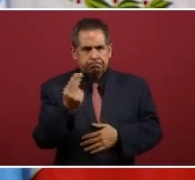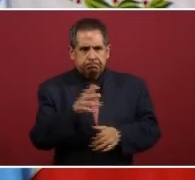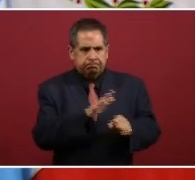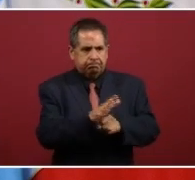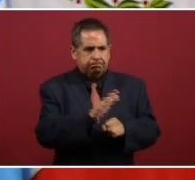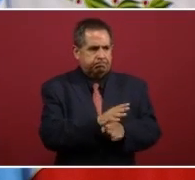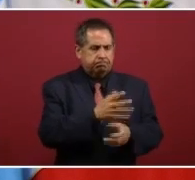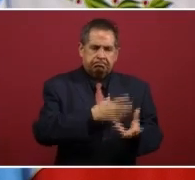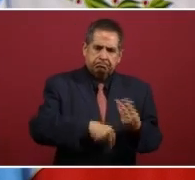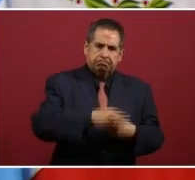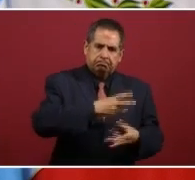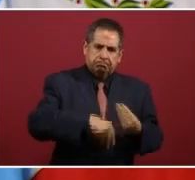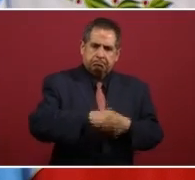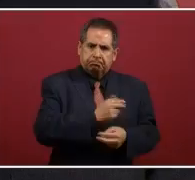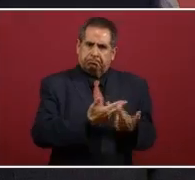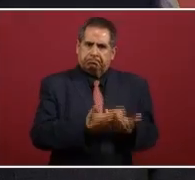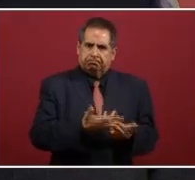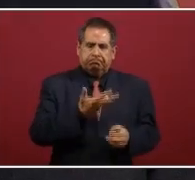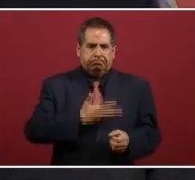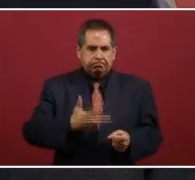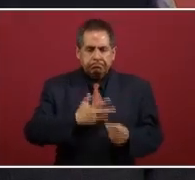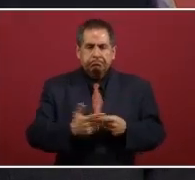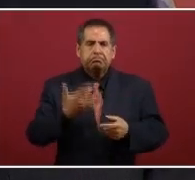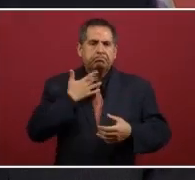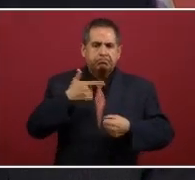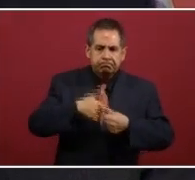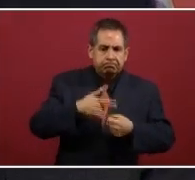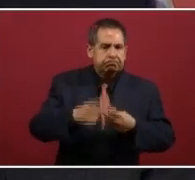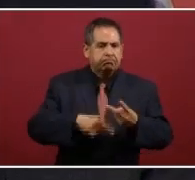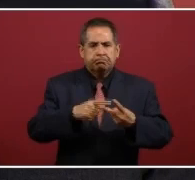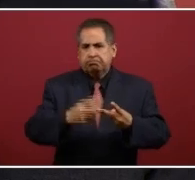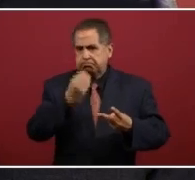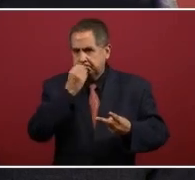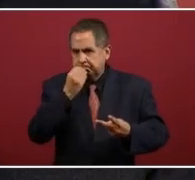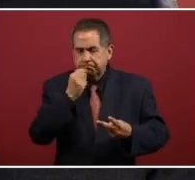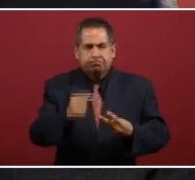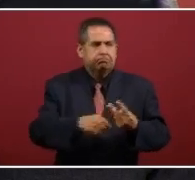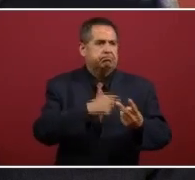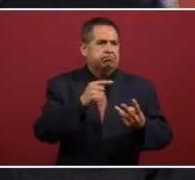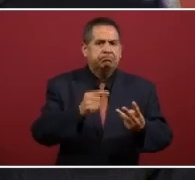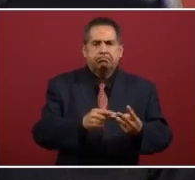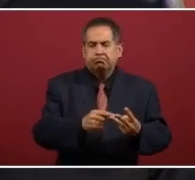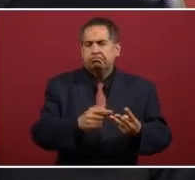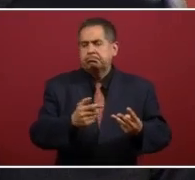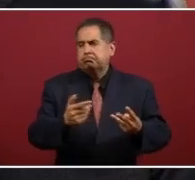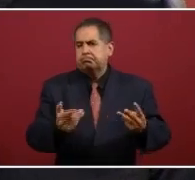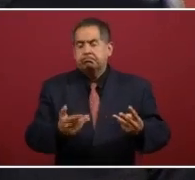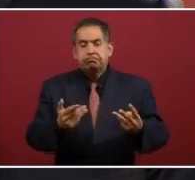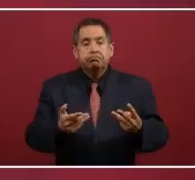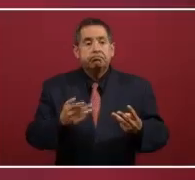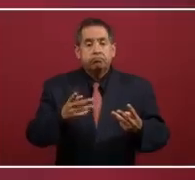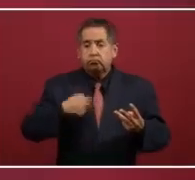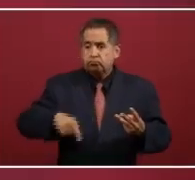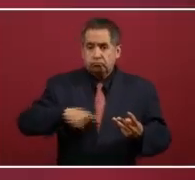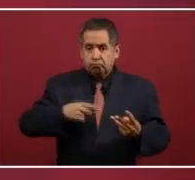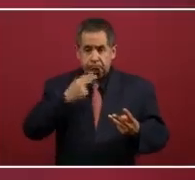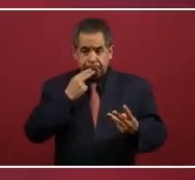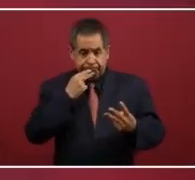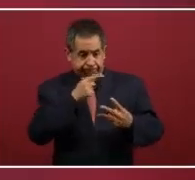autosuficientes en gasolinas, en alimentos, en lo que